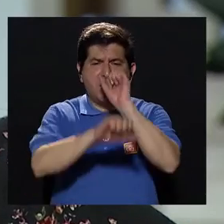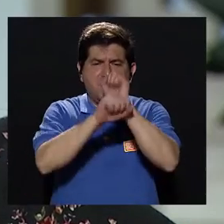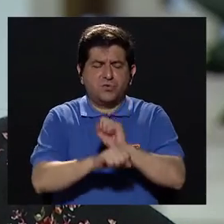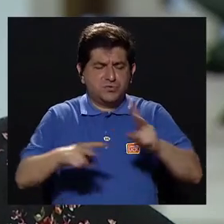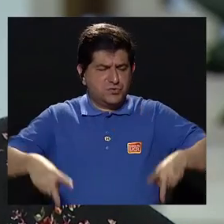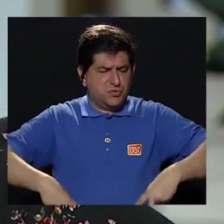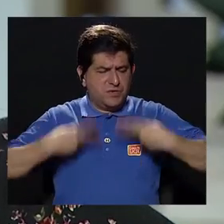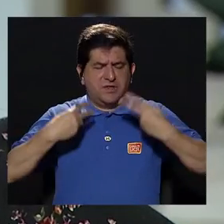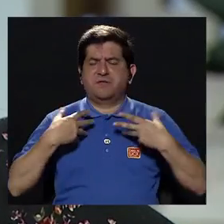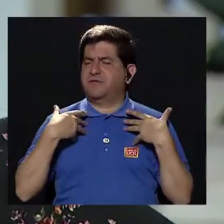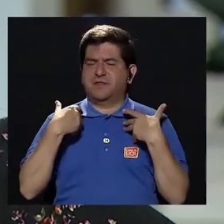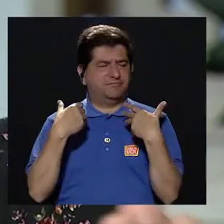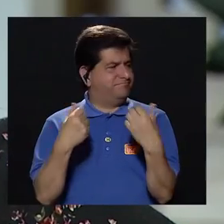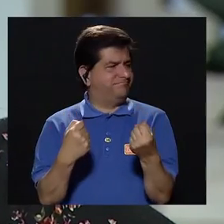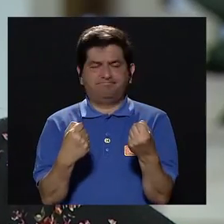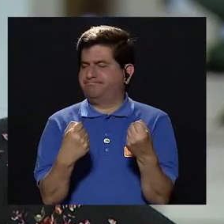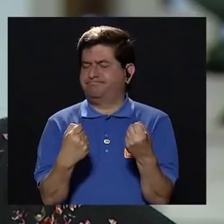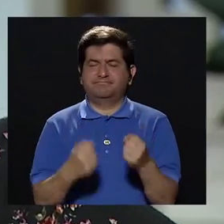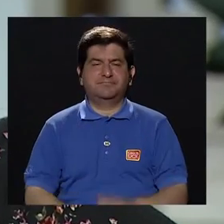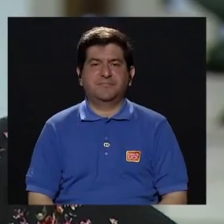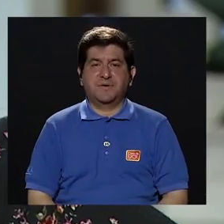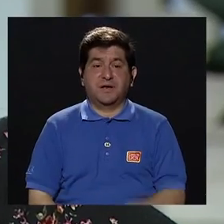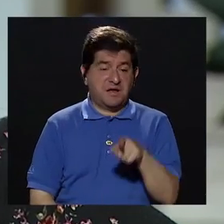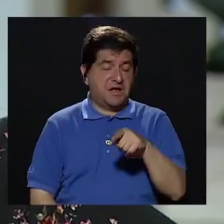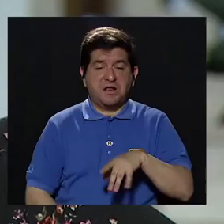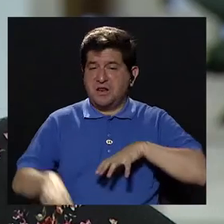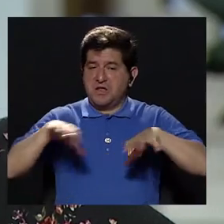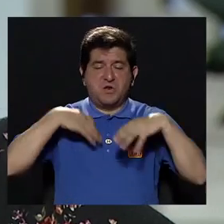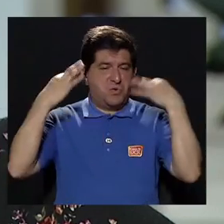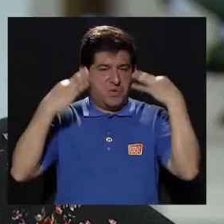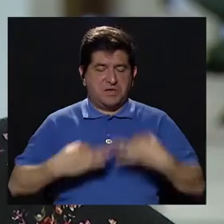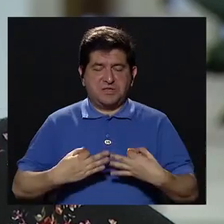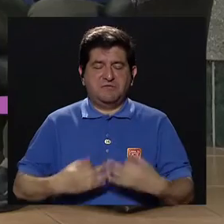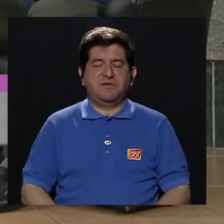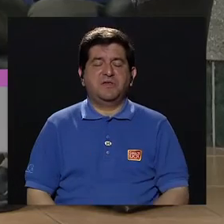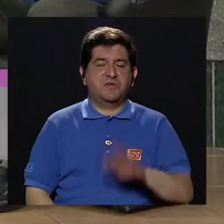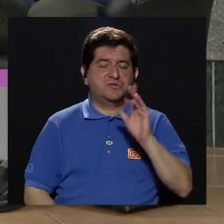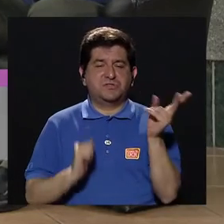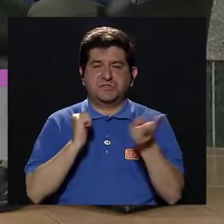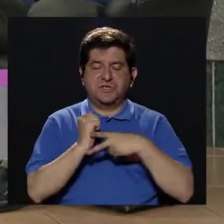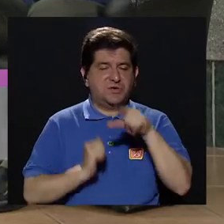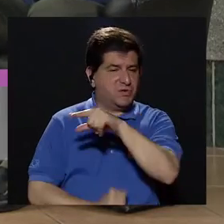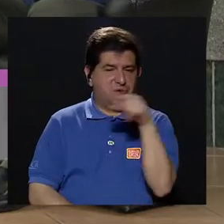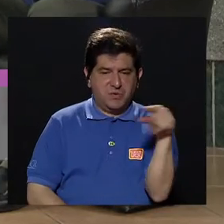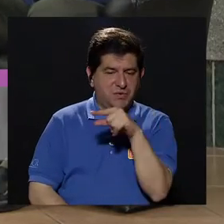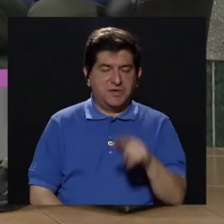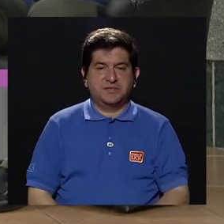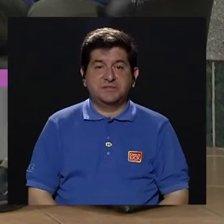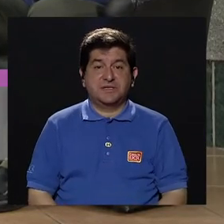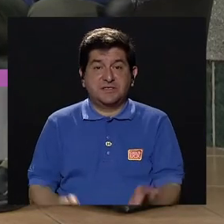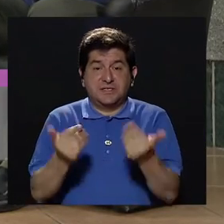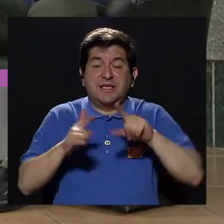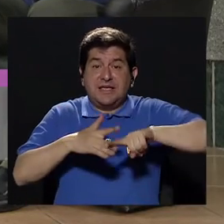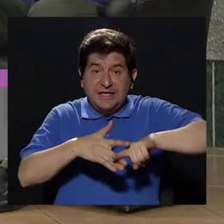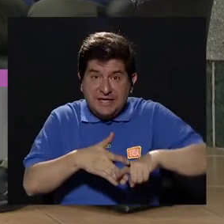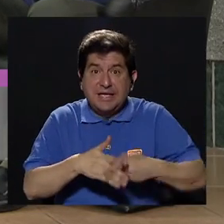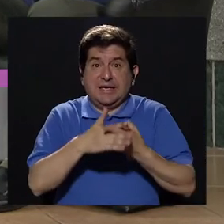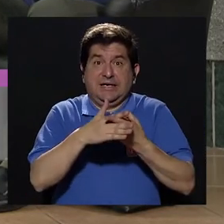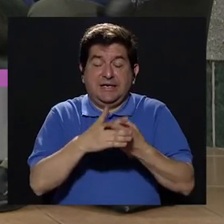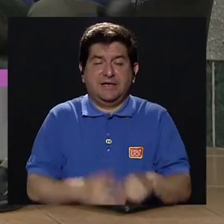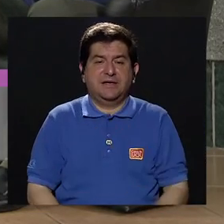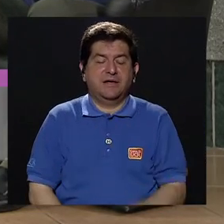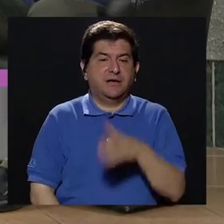tiene hábitos de vida no saludables, no hace ejercicio físico más de 5 veces por semana y quiere iniciar,